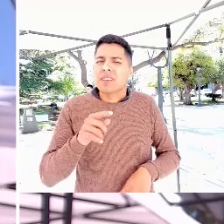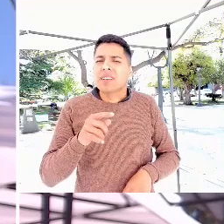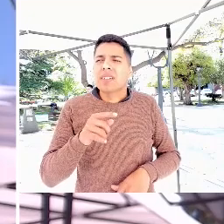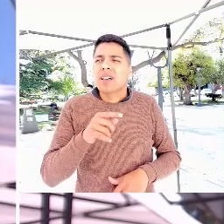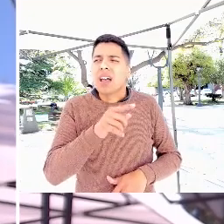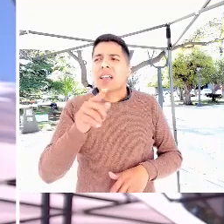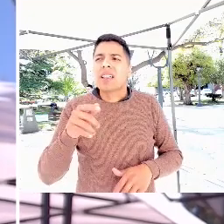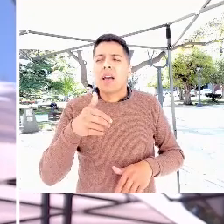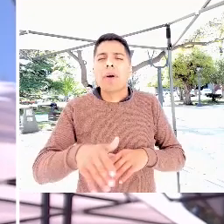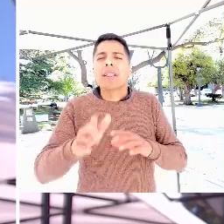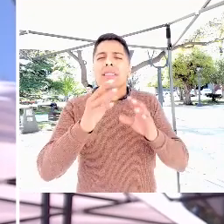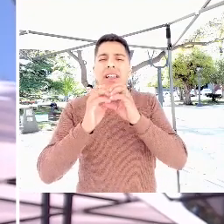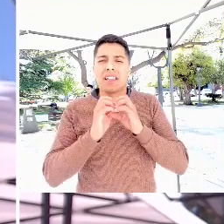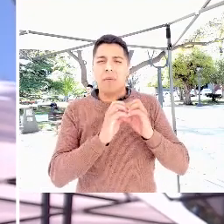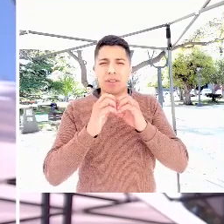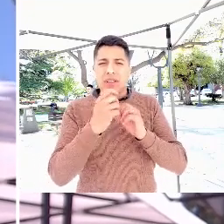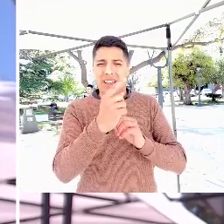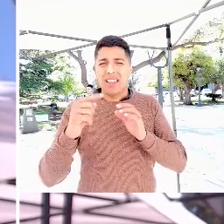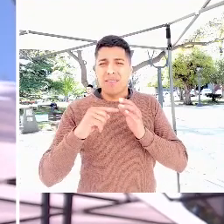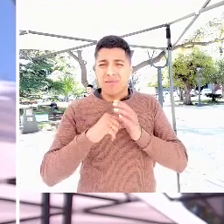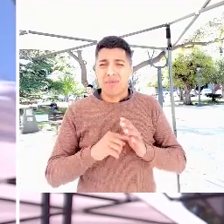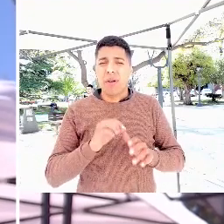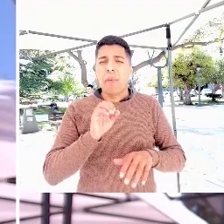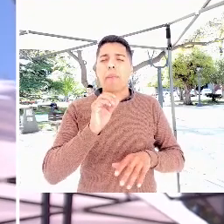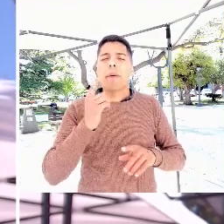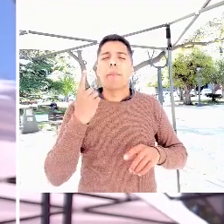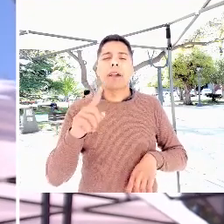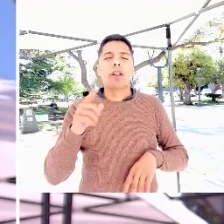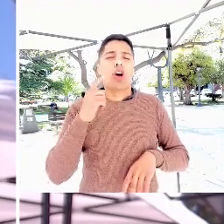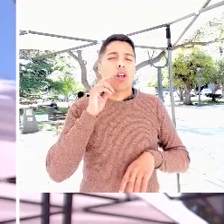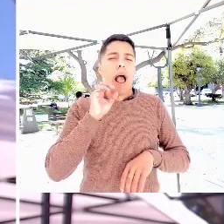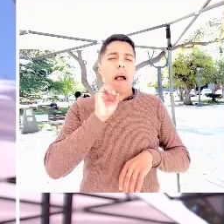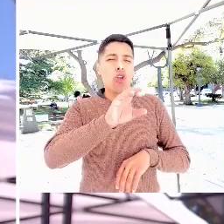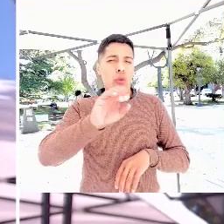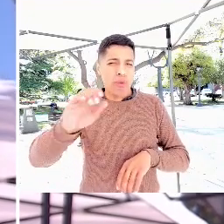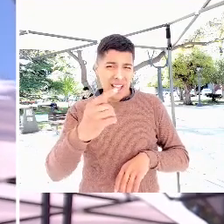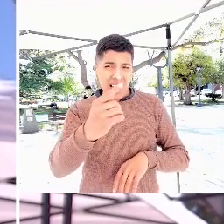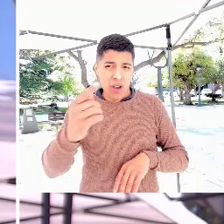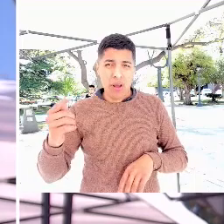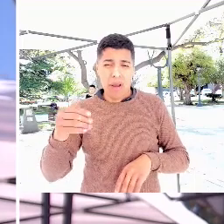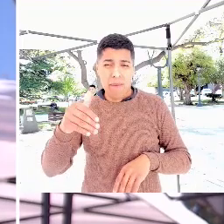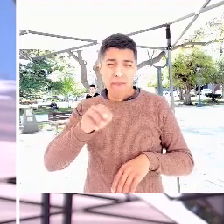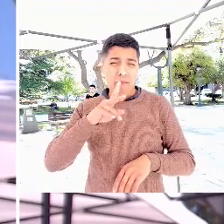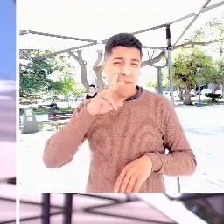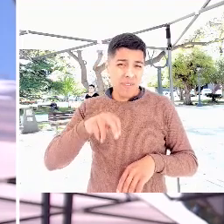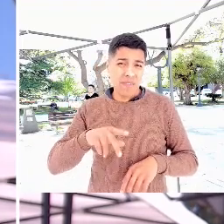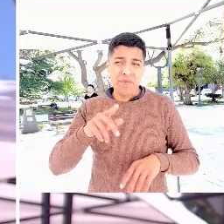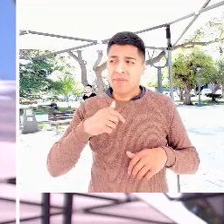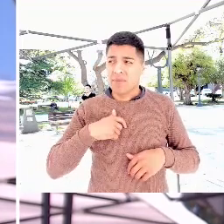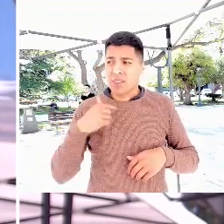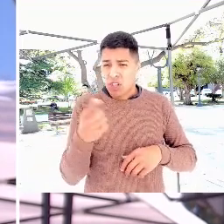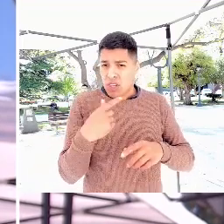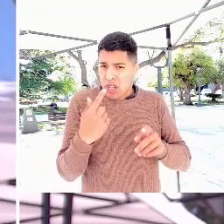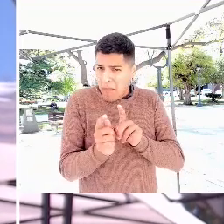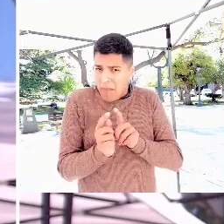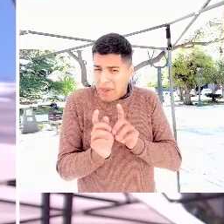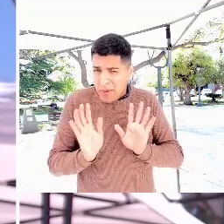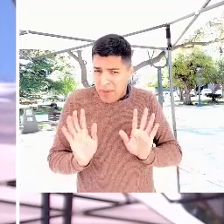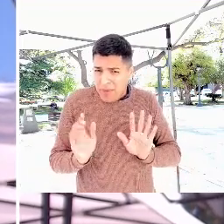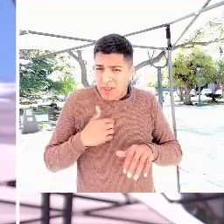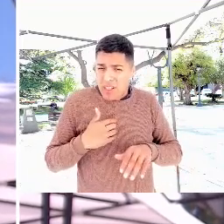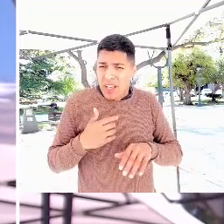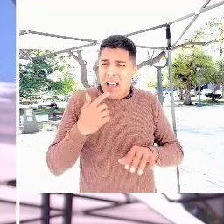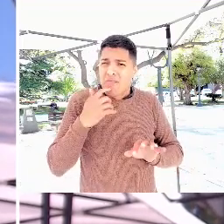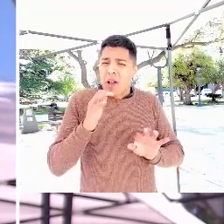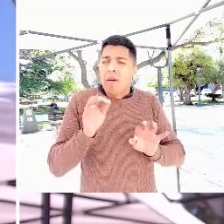el tratamiento en particular del expediente leído por Secretaría. Concejal González tiene la palabra. Gracias, señor presidente. De la misma manera que el